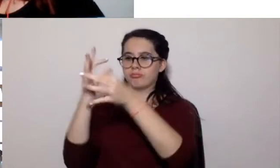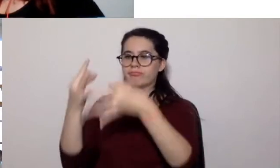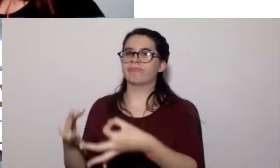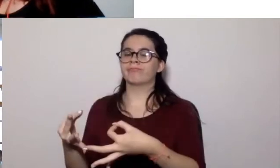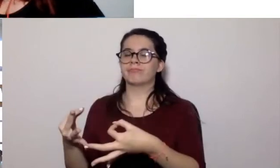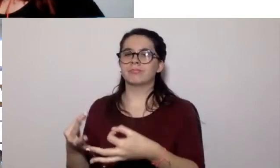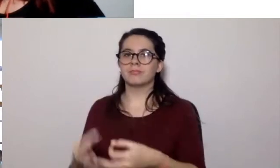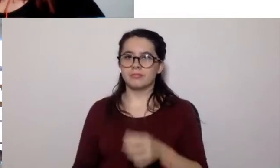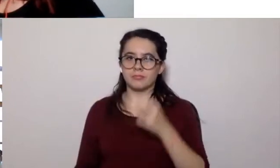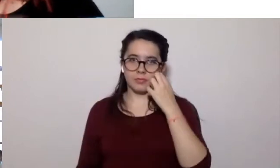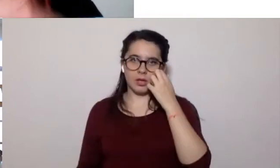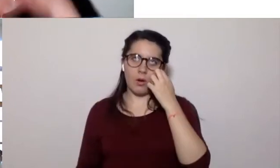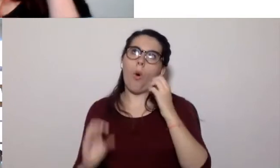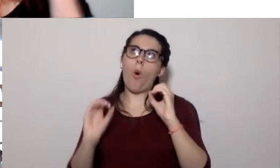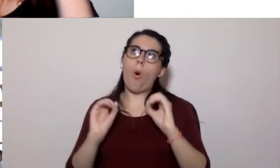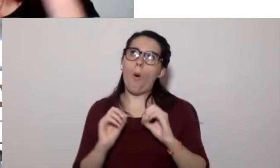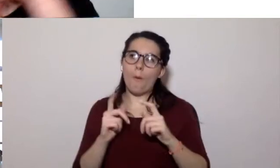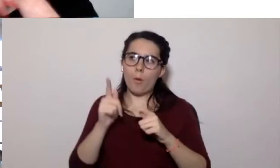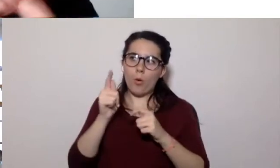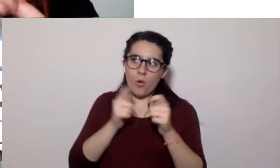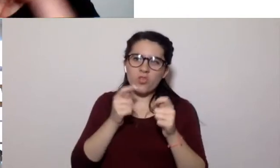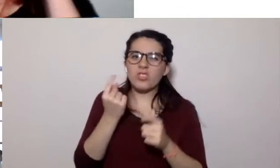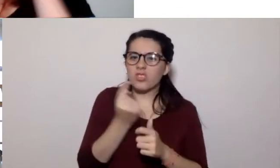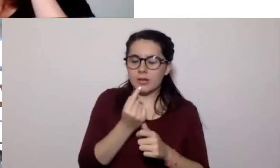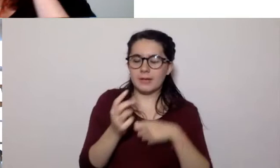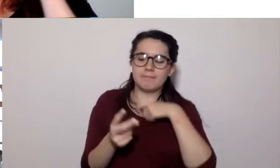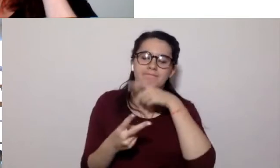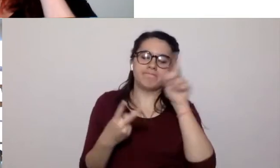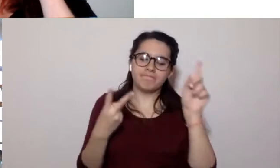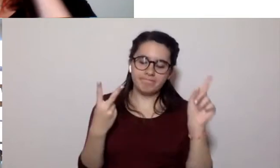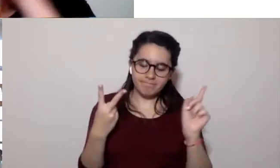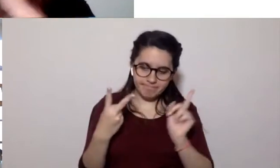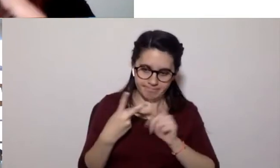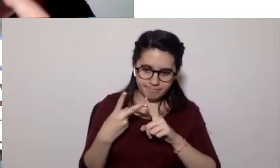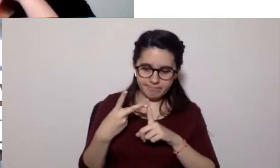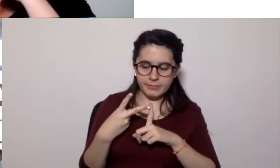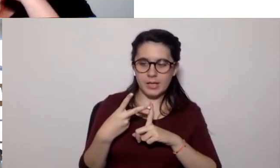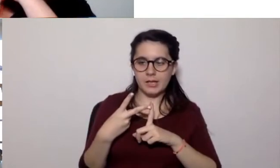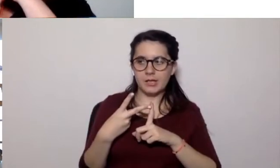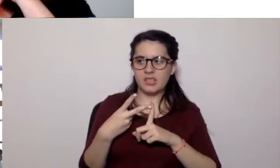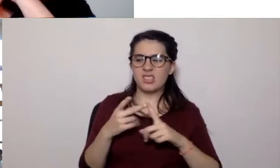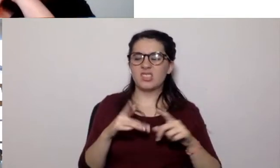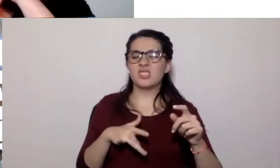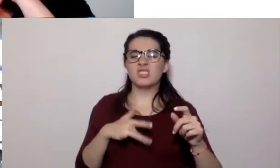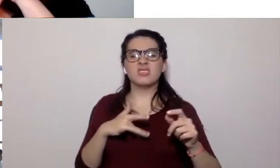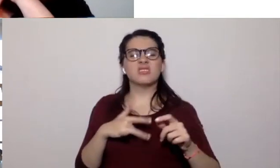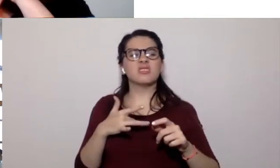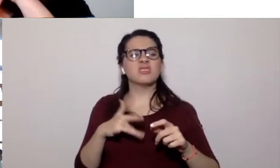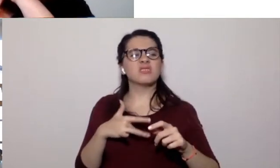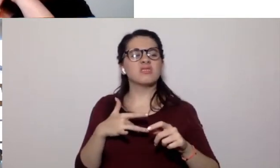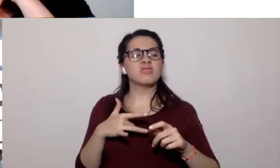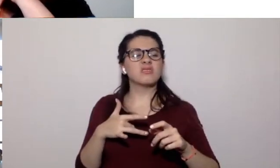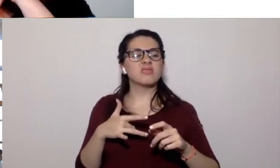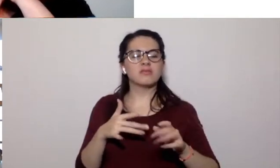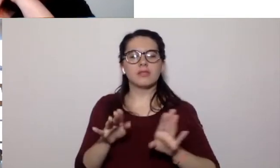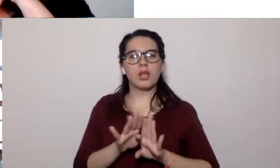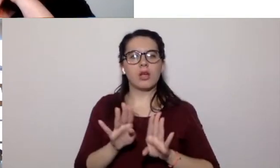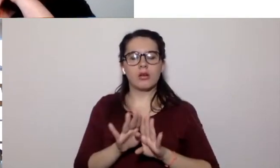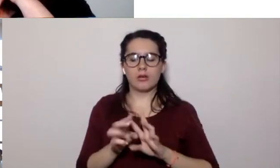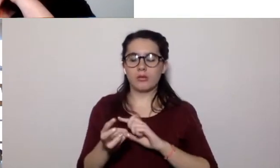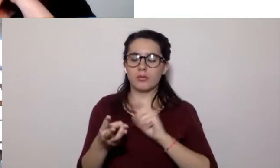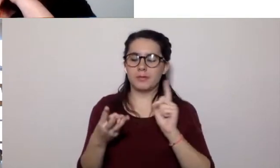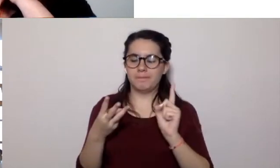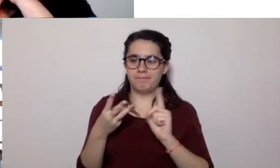Dentro de mi control está mencionar qué tengo. Dentro de mi control está tener una